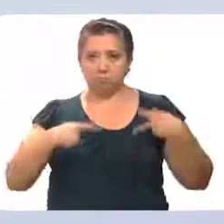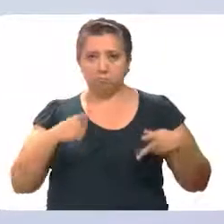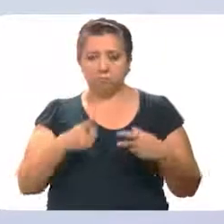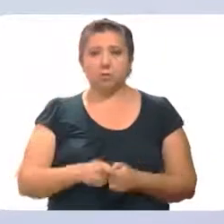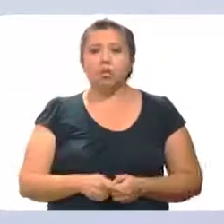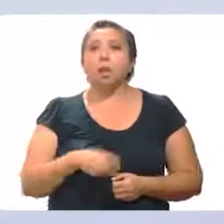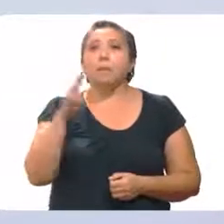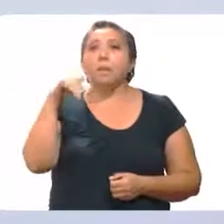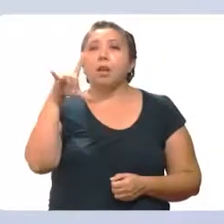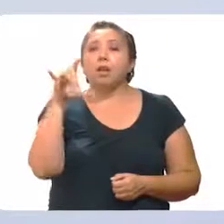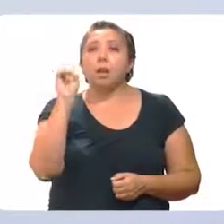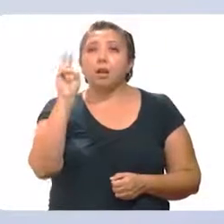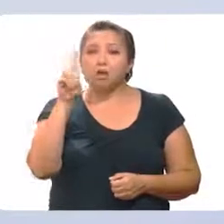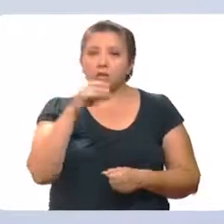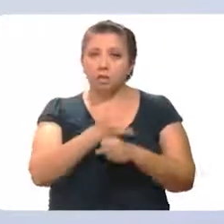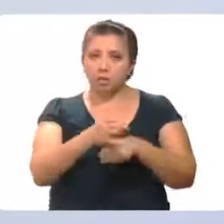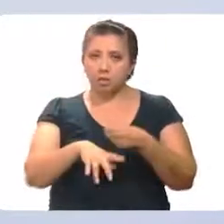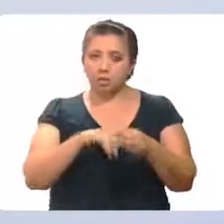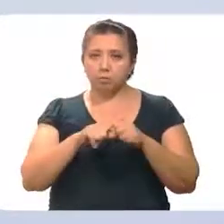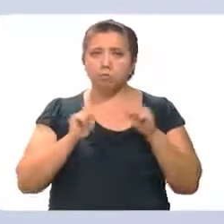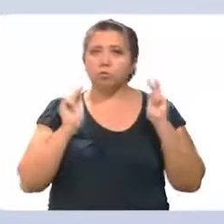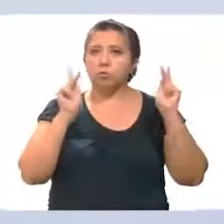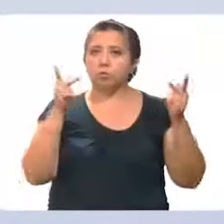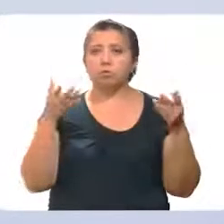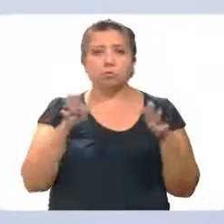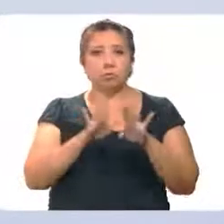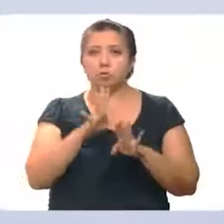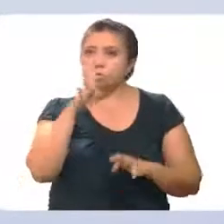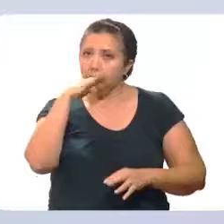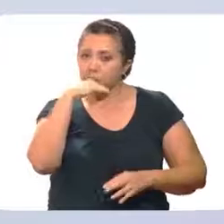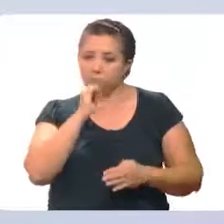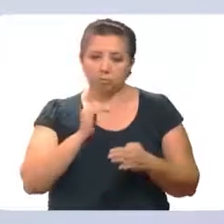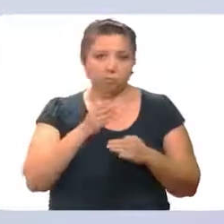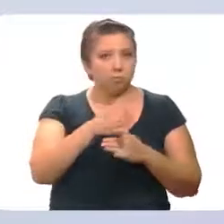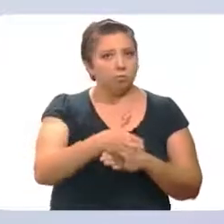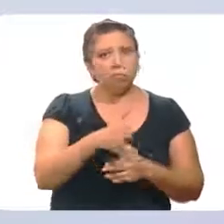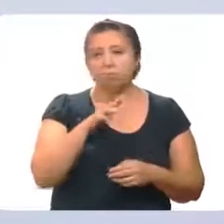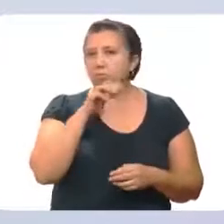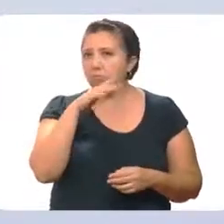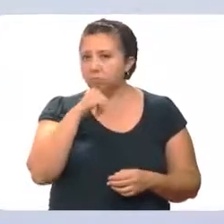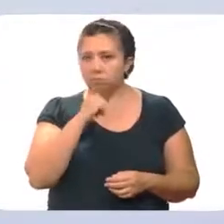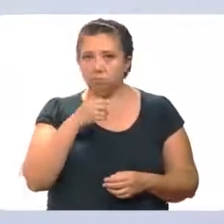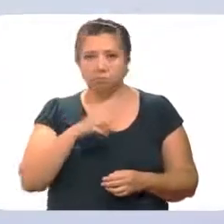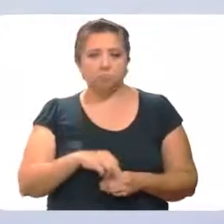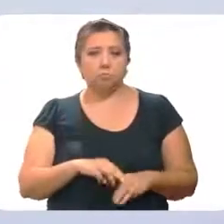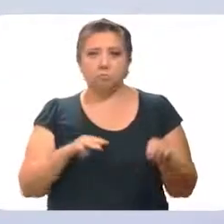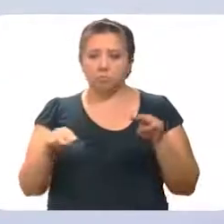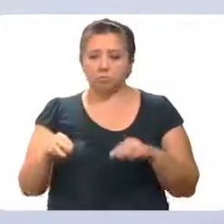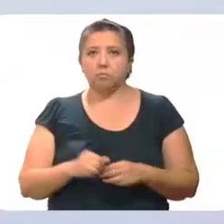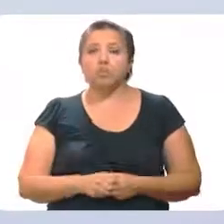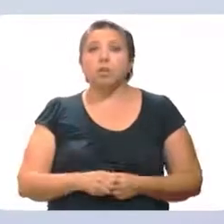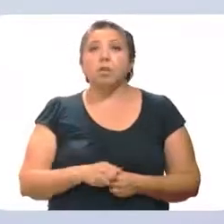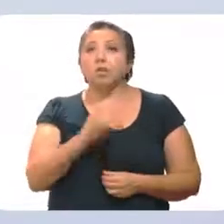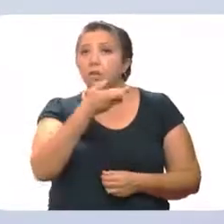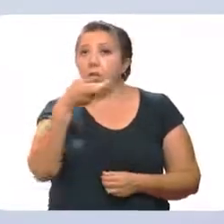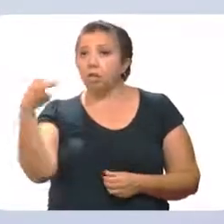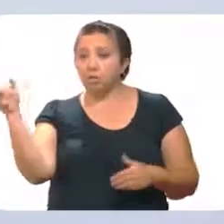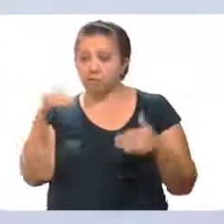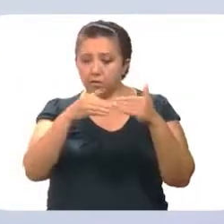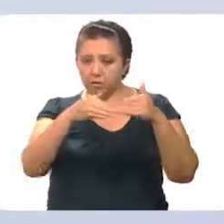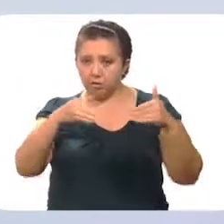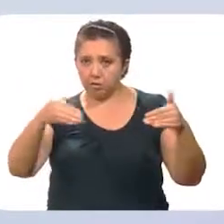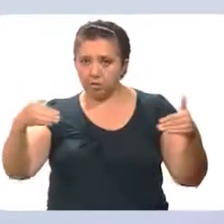los malecones tradicional e internacional de Progreso, así como el ingreso a la playa. Los restaurantes que se encuentran sobre el